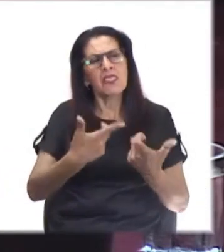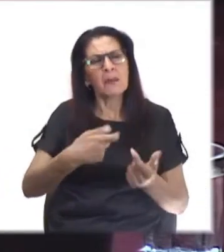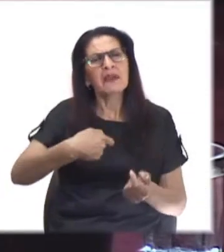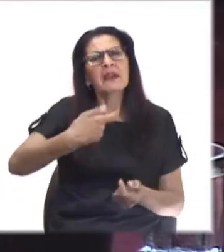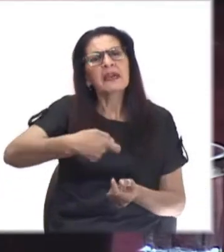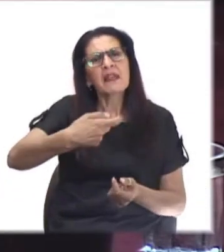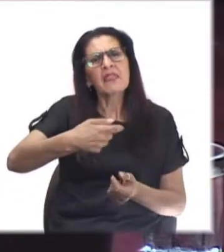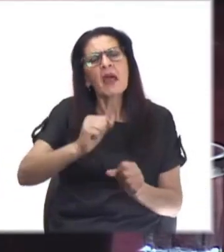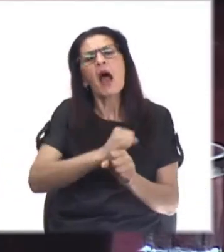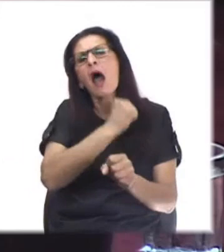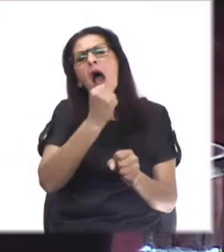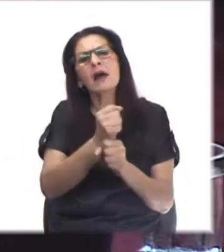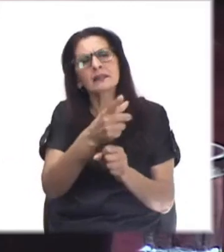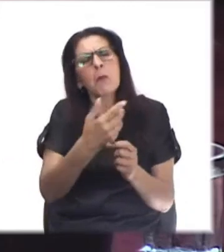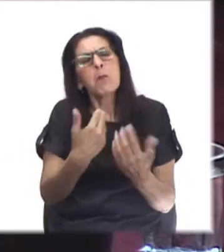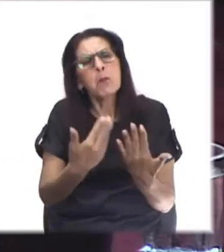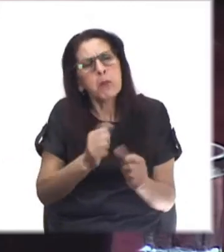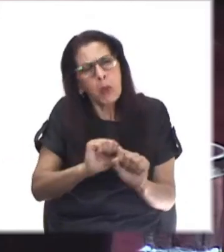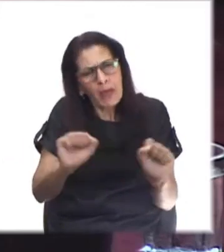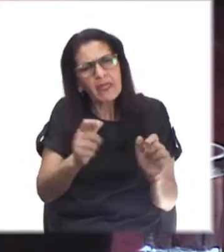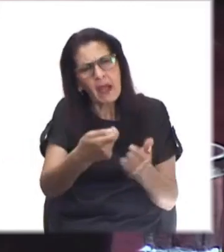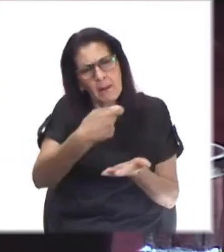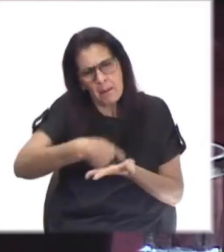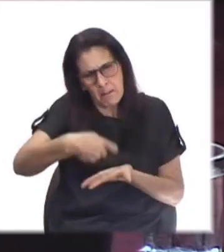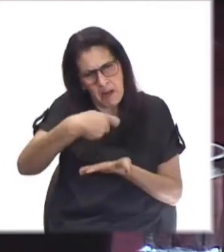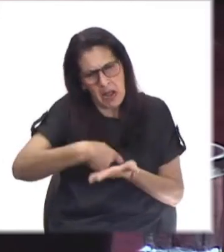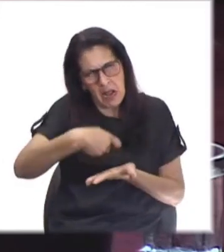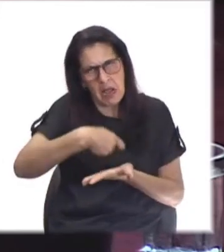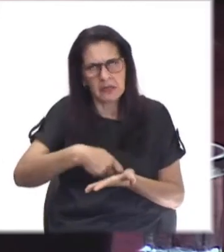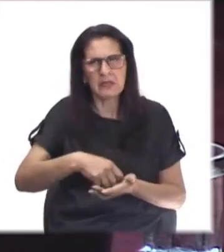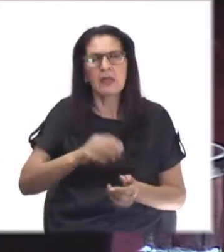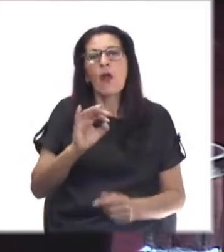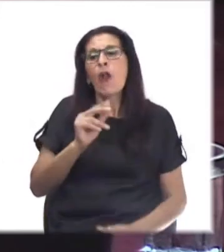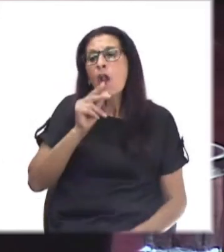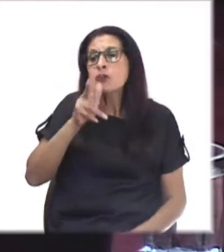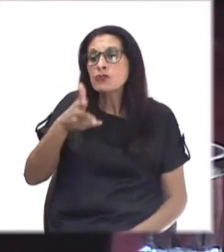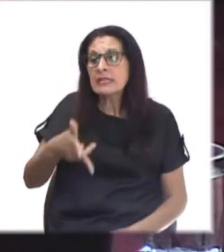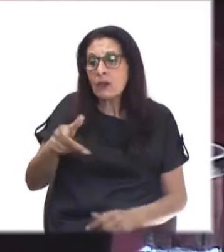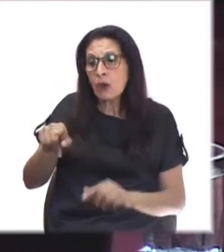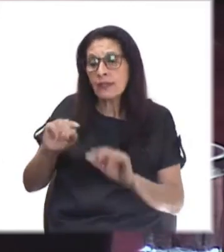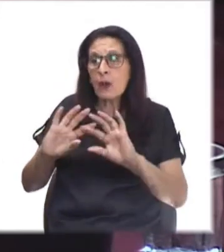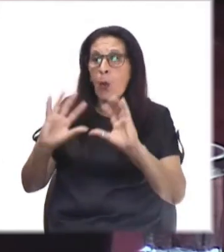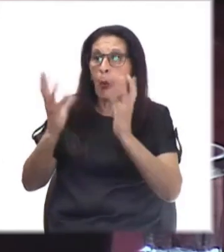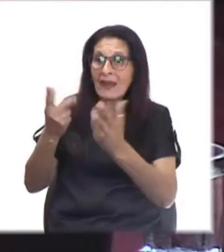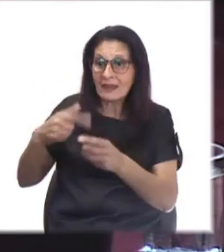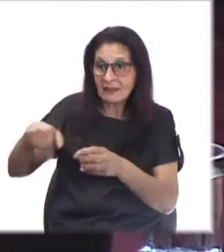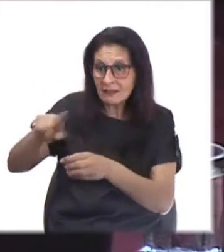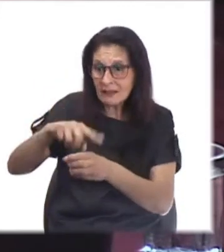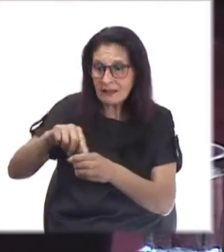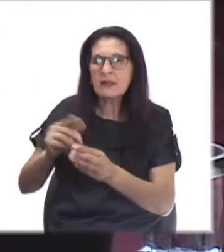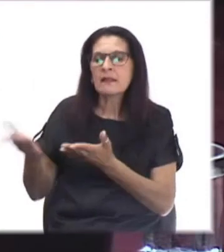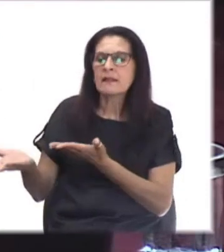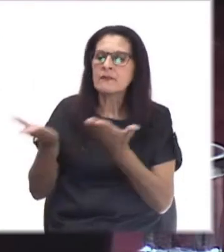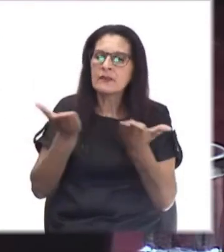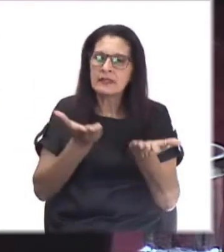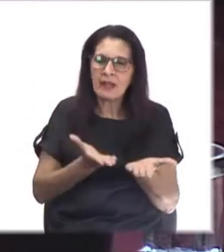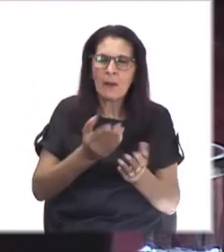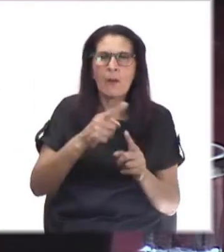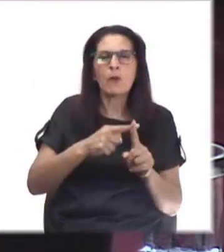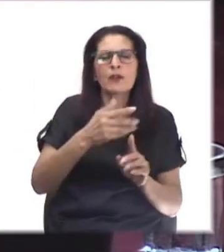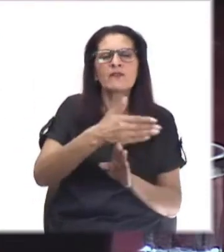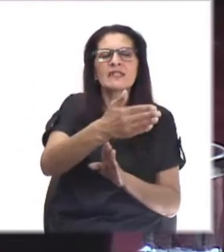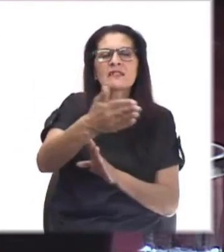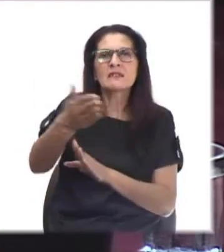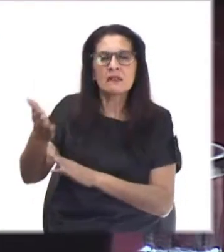que pudiera pagar. De la misma forma, los hijos de los huelguistas de ese barrio obrero eran invitados por los vecinos